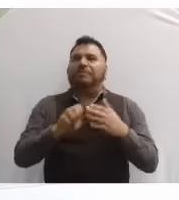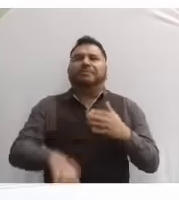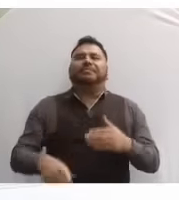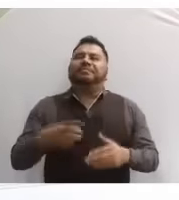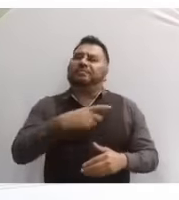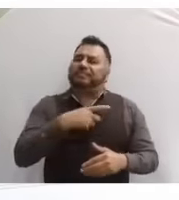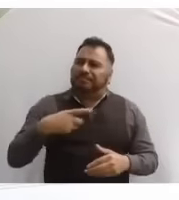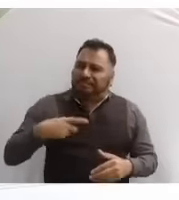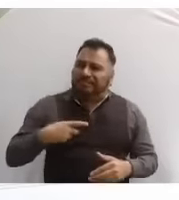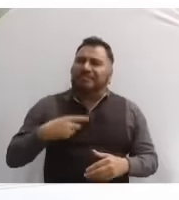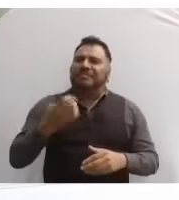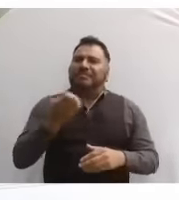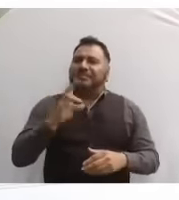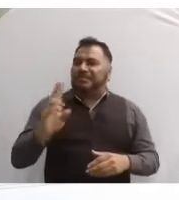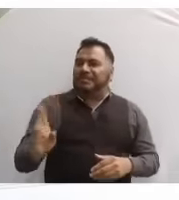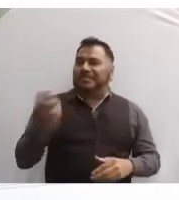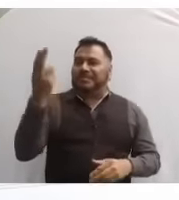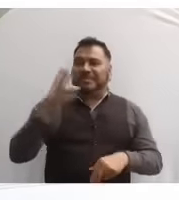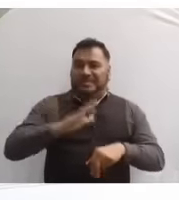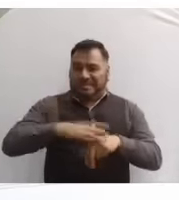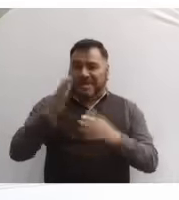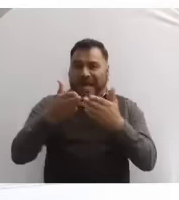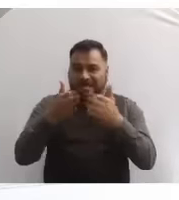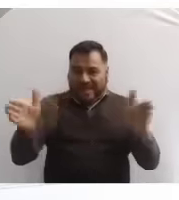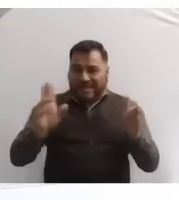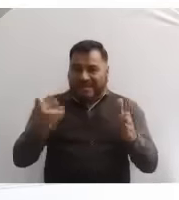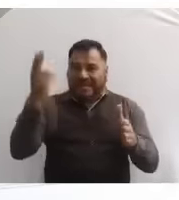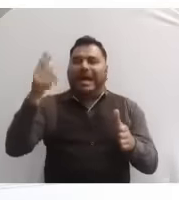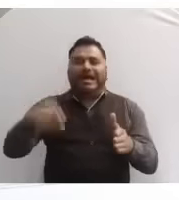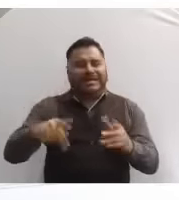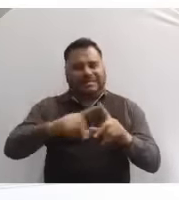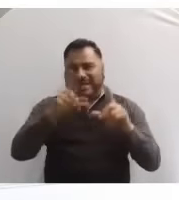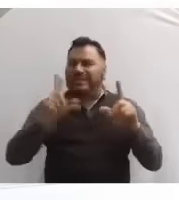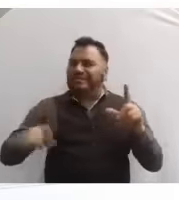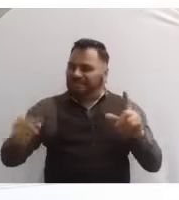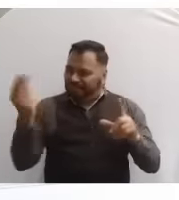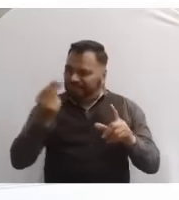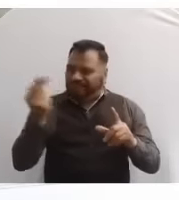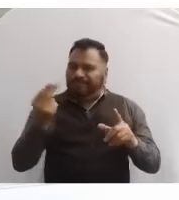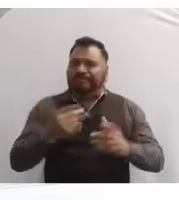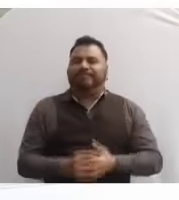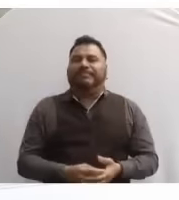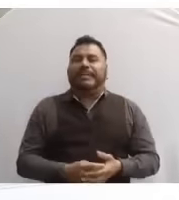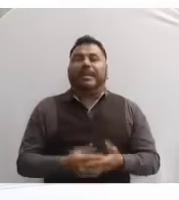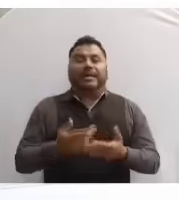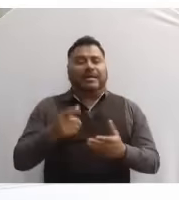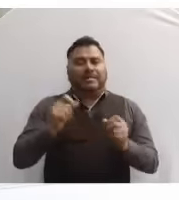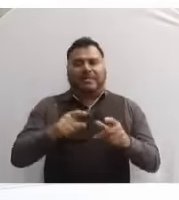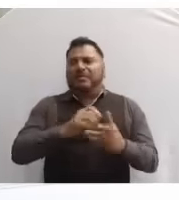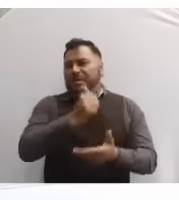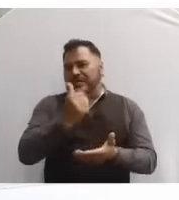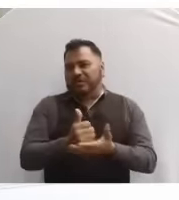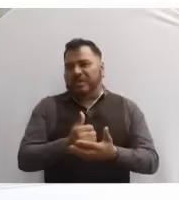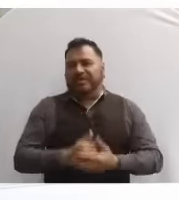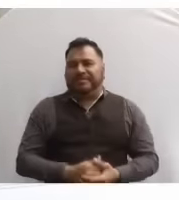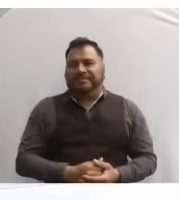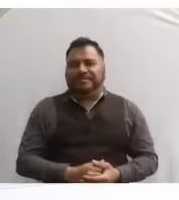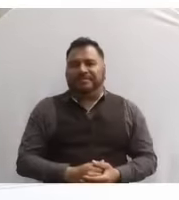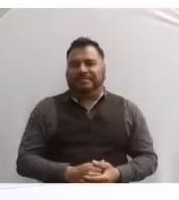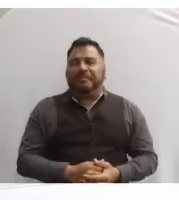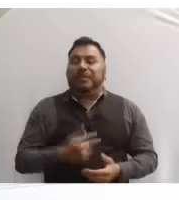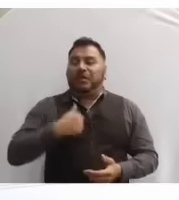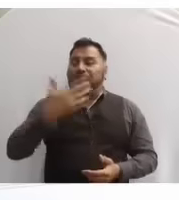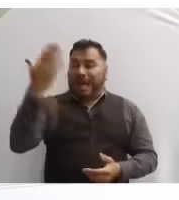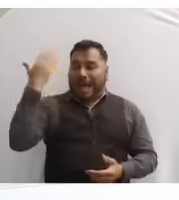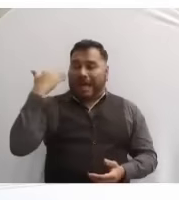hacer más universidades públicas en el país. Ahí en la ciudad